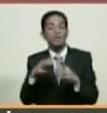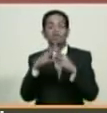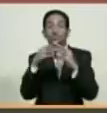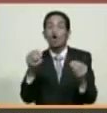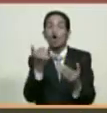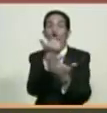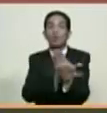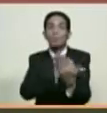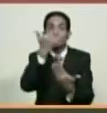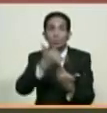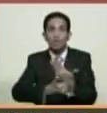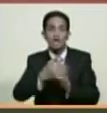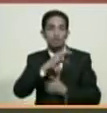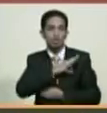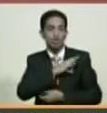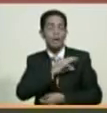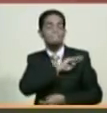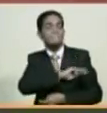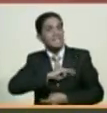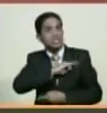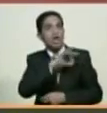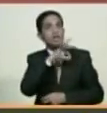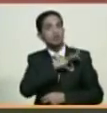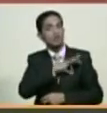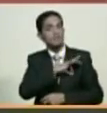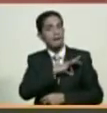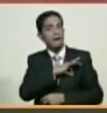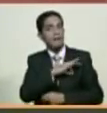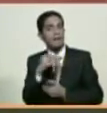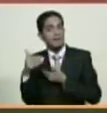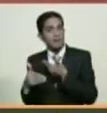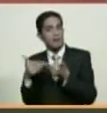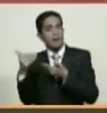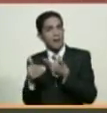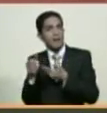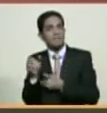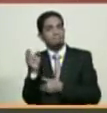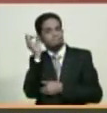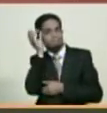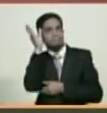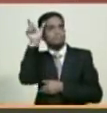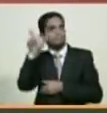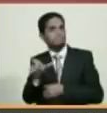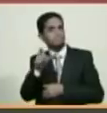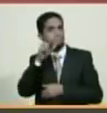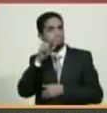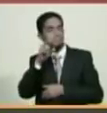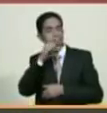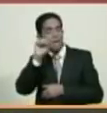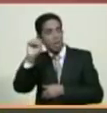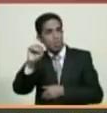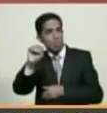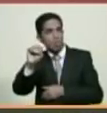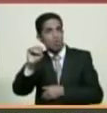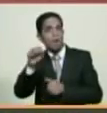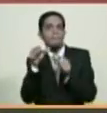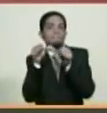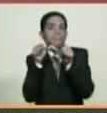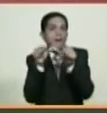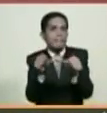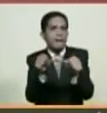sociales, todas las misiones sociales que ha venido desarrollando el presidente Nicolás Maduro para la protección de la población, se